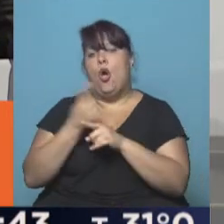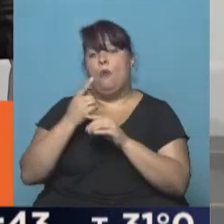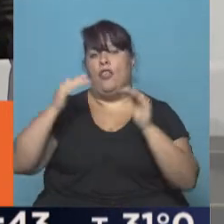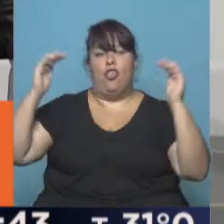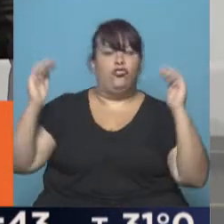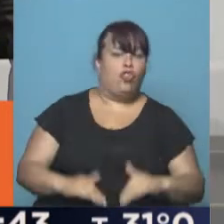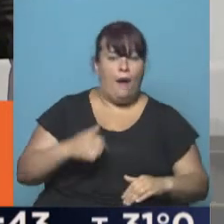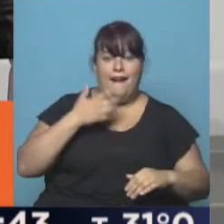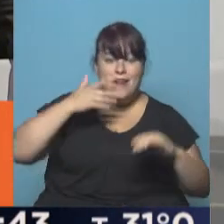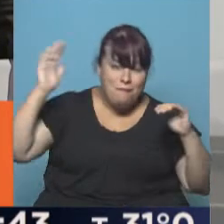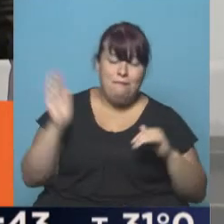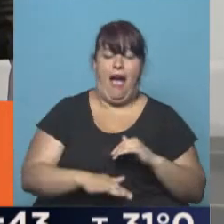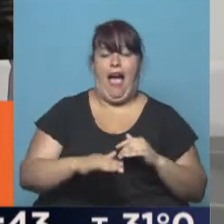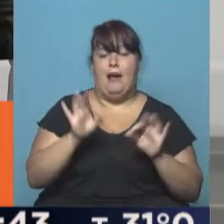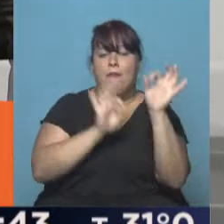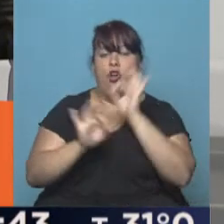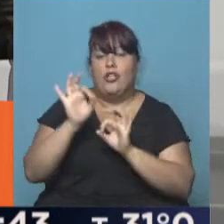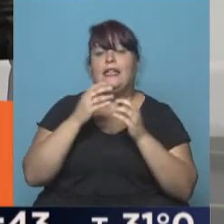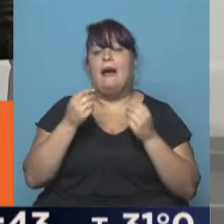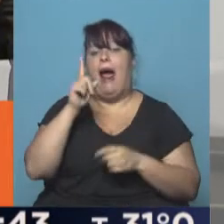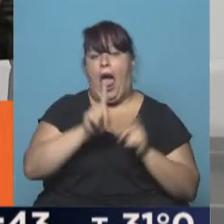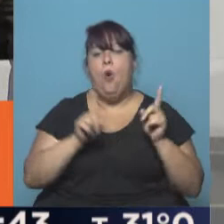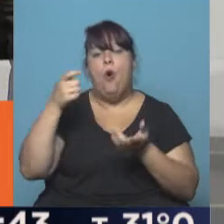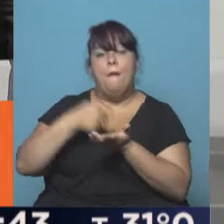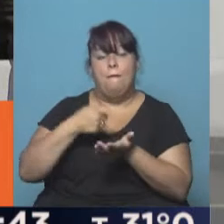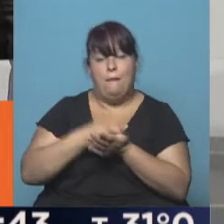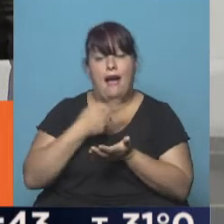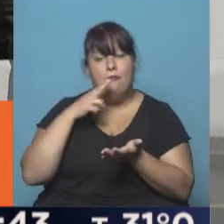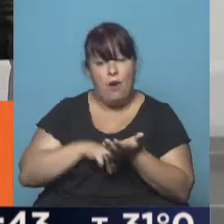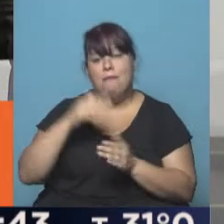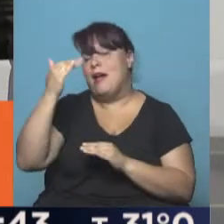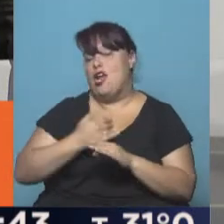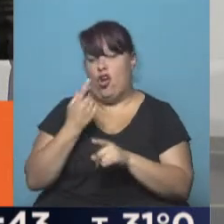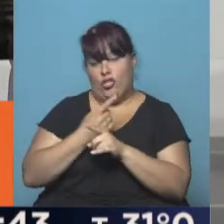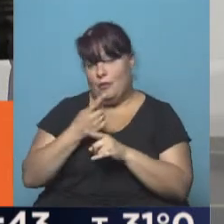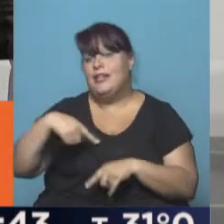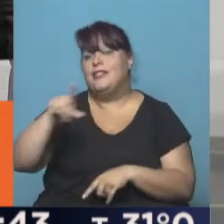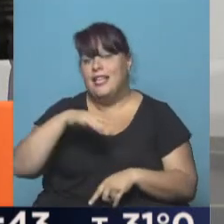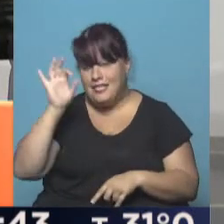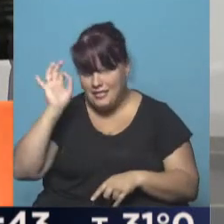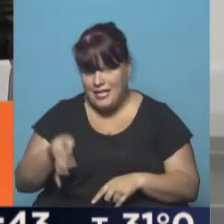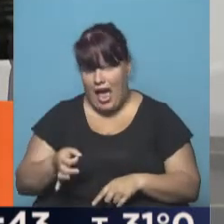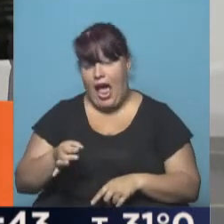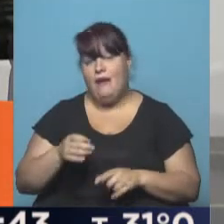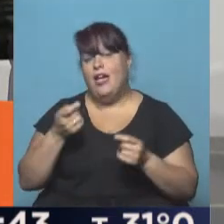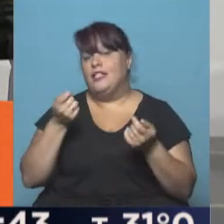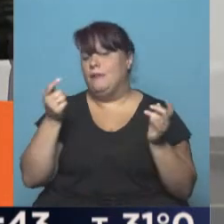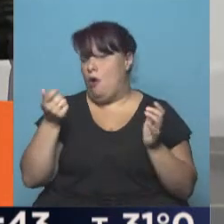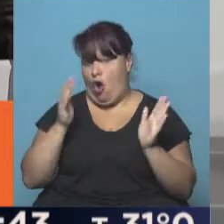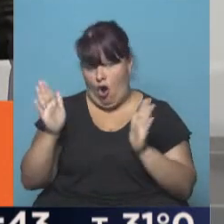todo lo que hubiéramos querido la alícuota para aquellos que sí paguen el impuesto a las ganancias. Bueno, ustedes saben, la frazada es